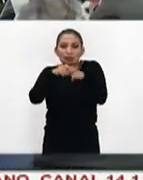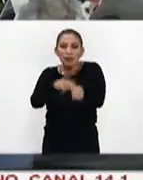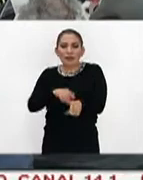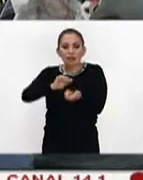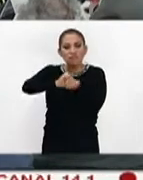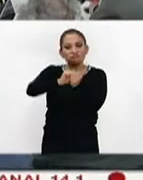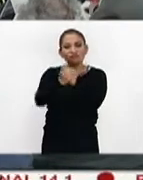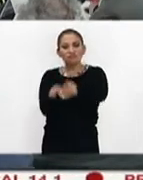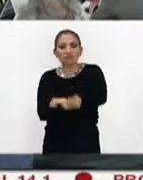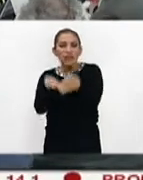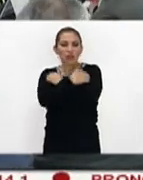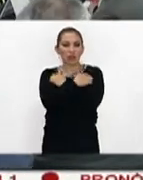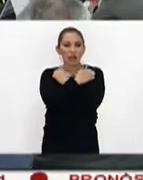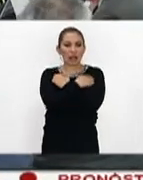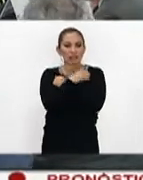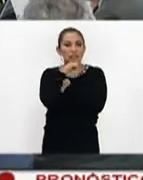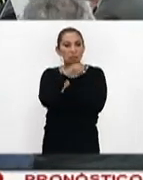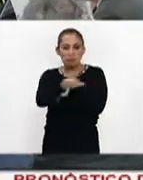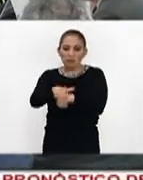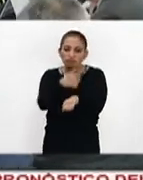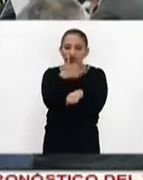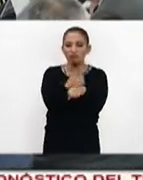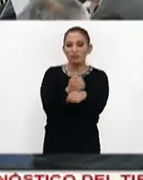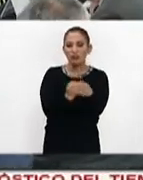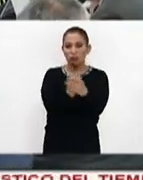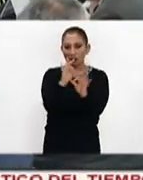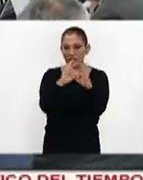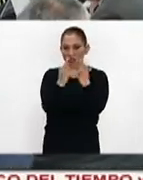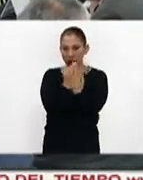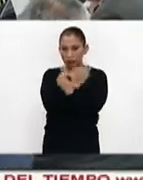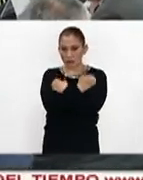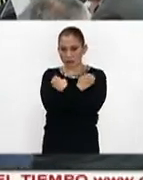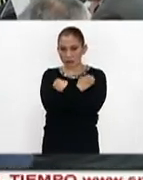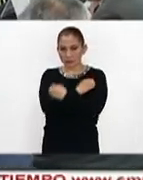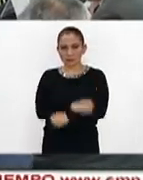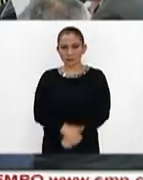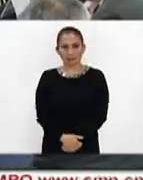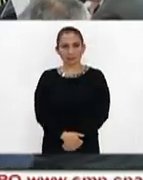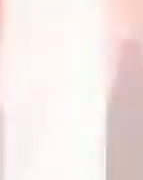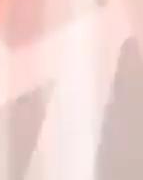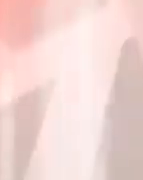a la transformación educativa y a la implementación del nuevo modelo educativo.